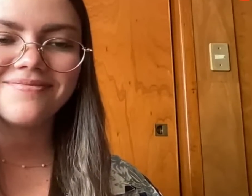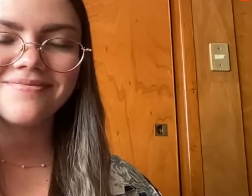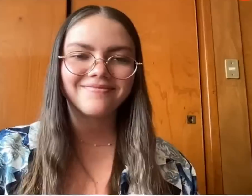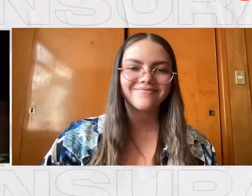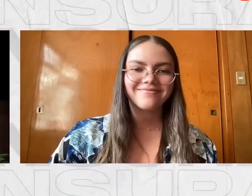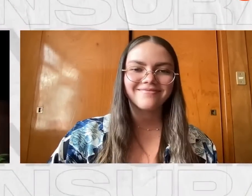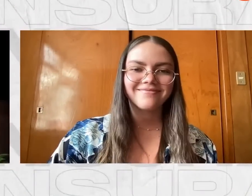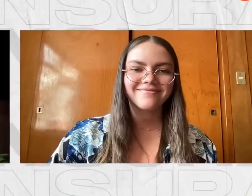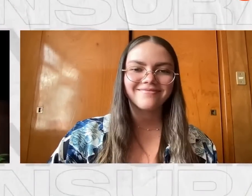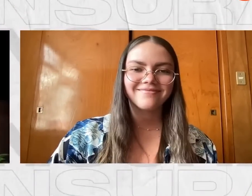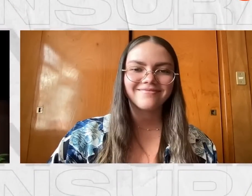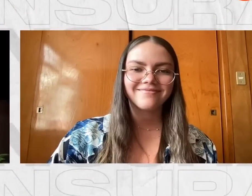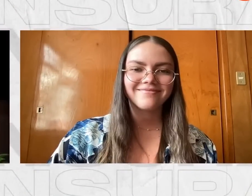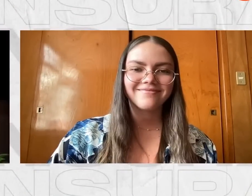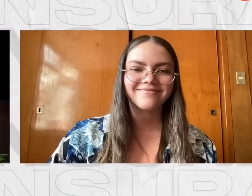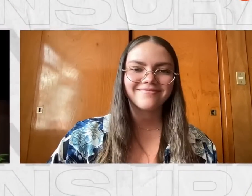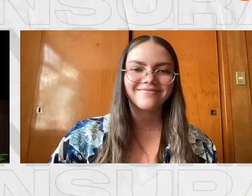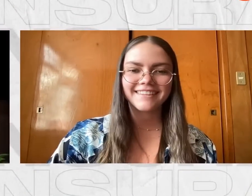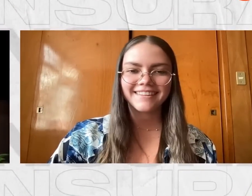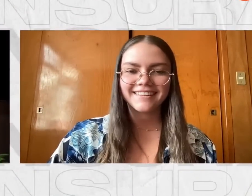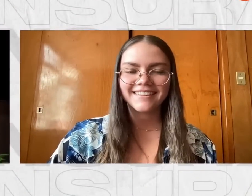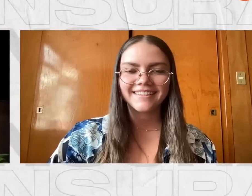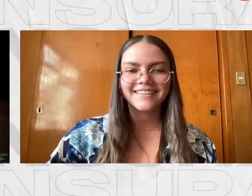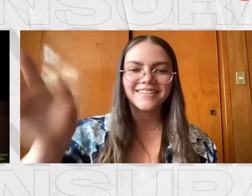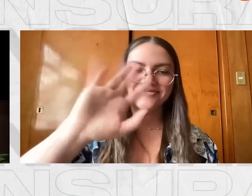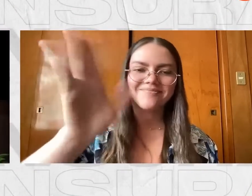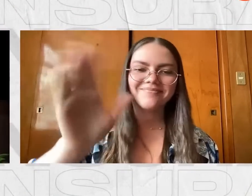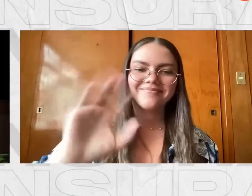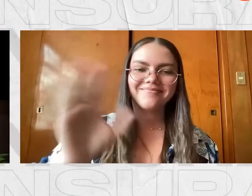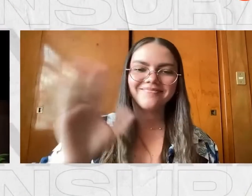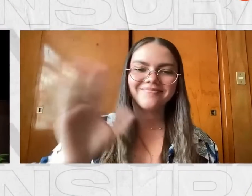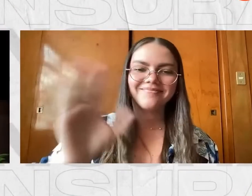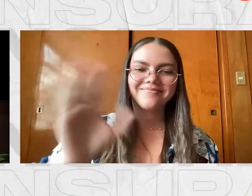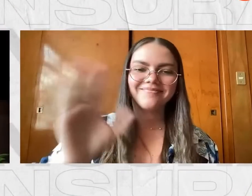Majo, Majo Soberanis, hablando con nosotros sin censura. Cuídate mucho, buenas tardes.